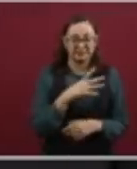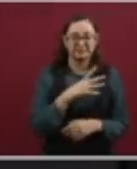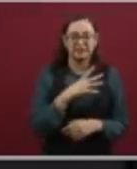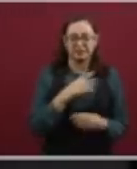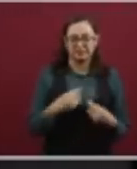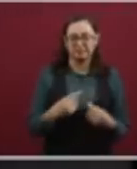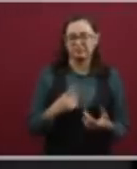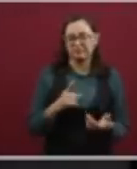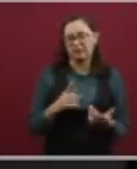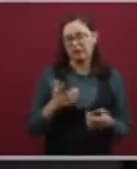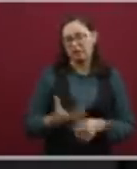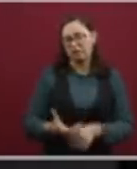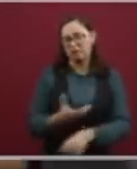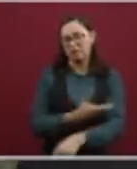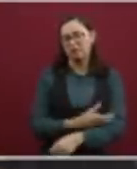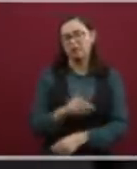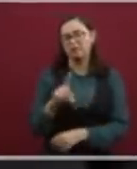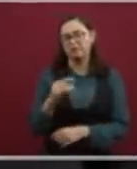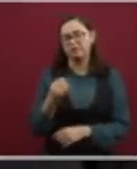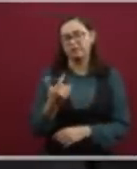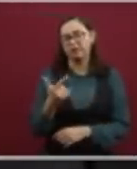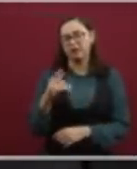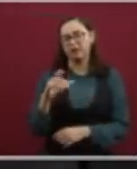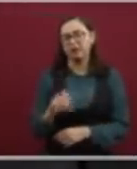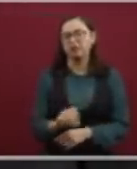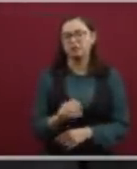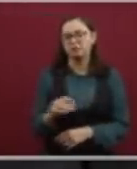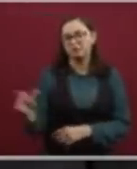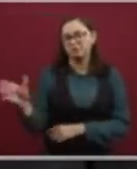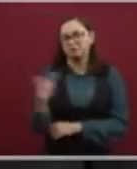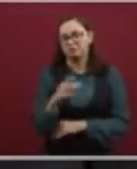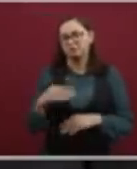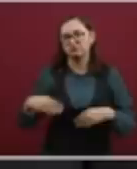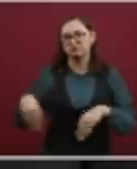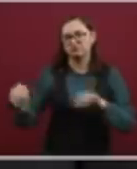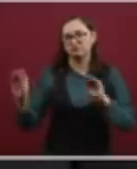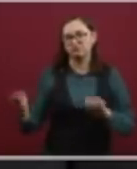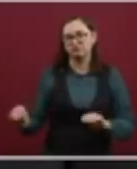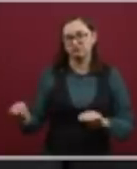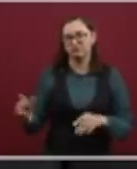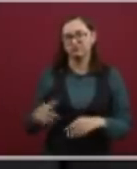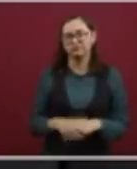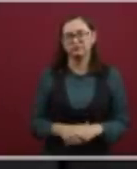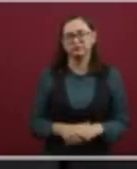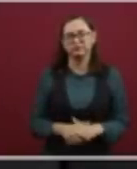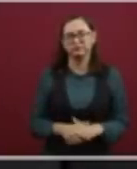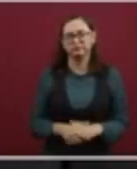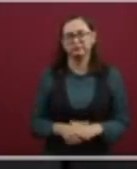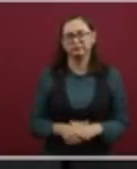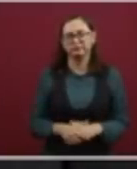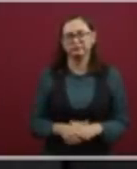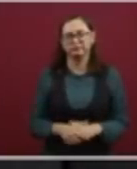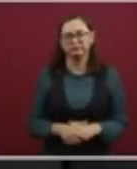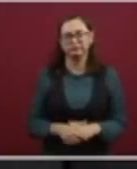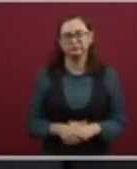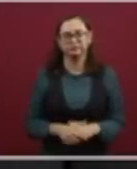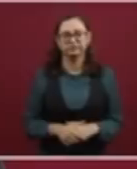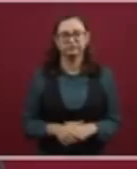Rivera y le ponen la bandera del Partido Comunista. Y luego,